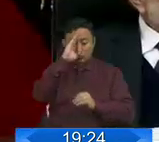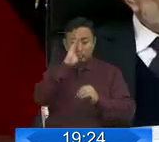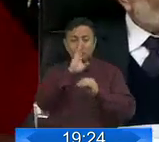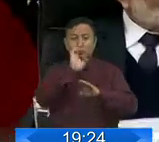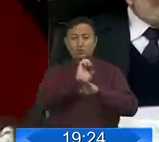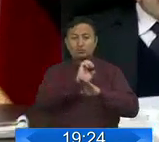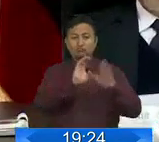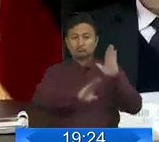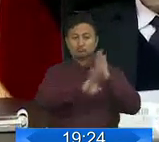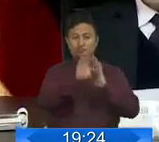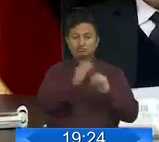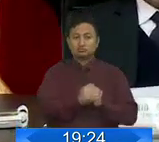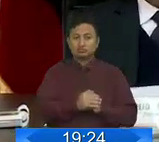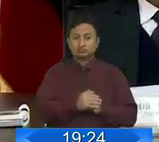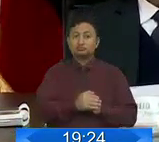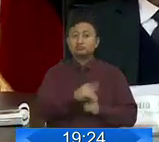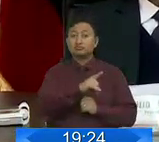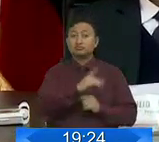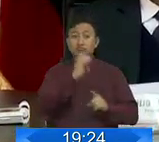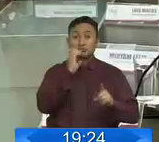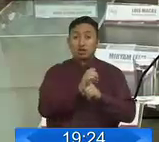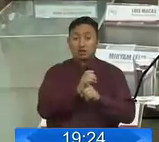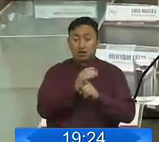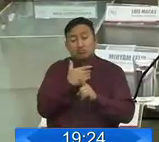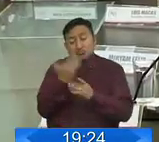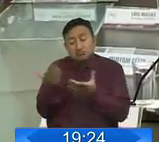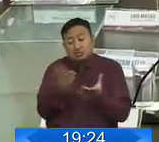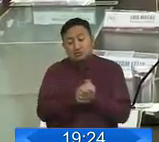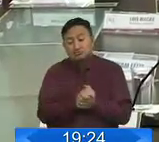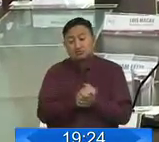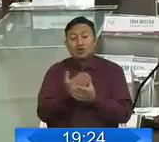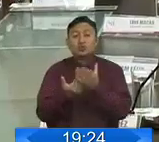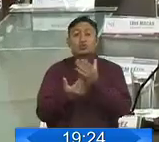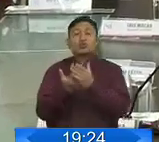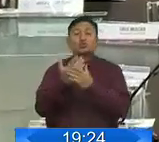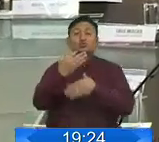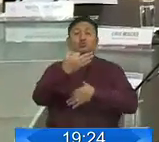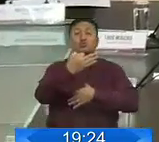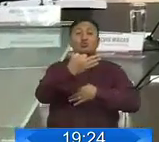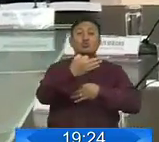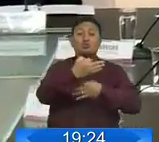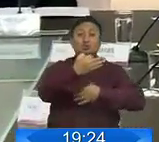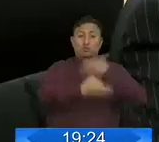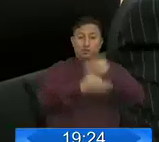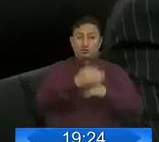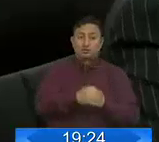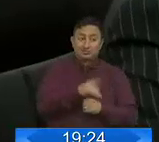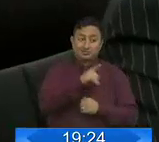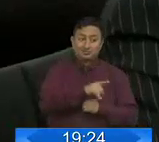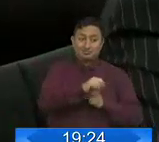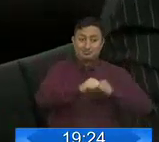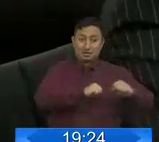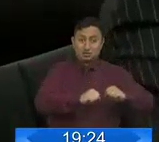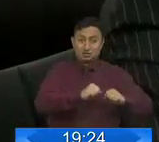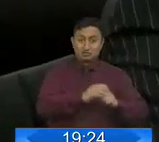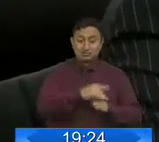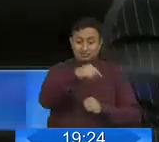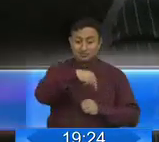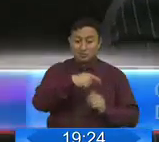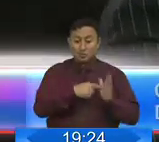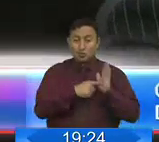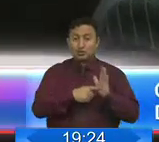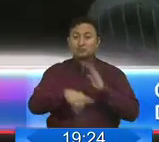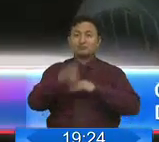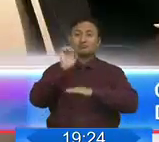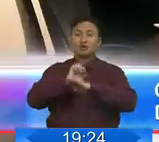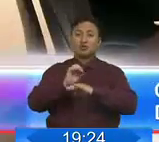las críticas asegura que son bienvenidas, pero que será la nueva judicatura la que con sus acciones demuestre que por fin el país podrá vivir un